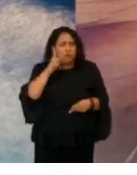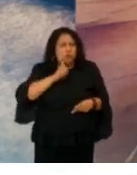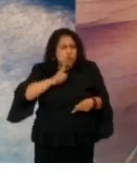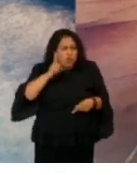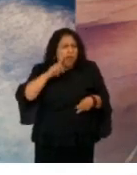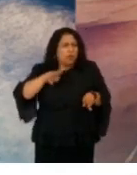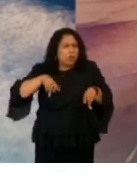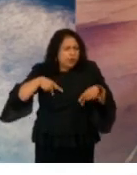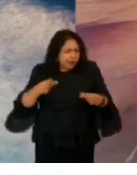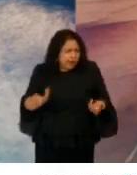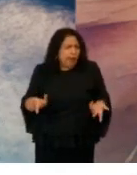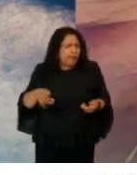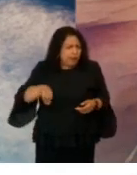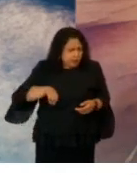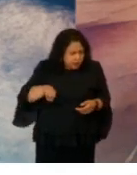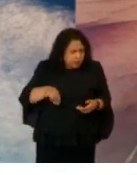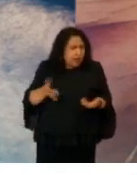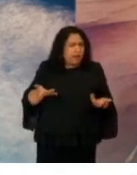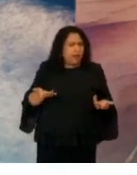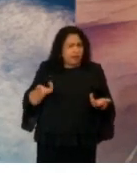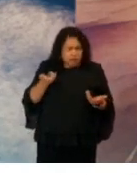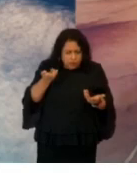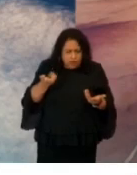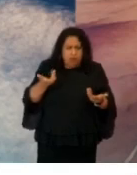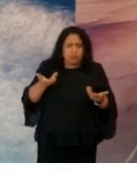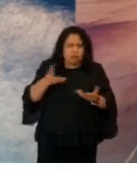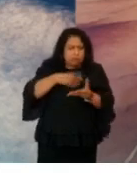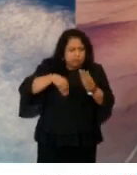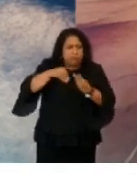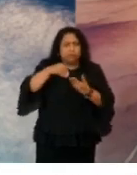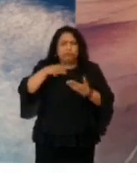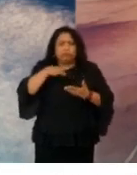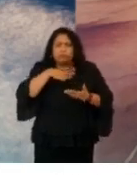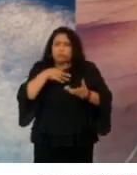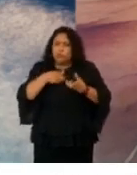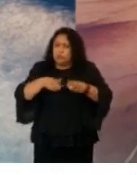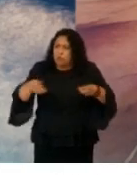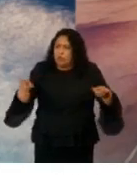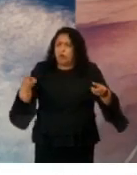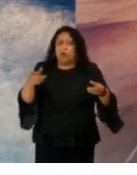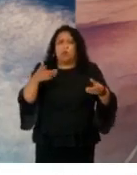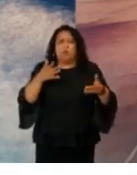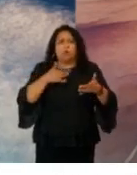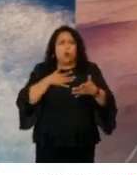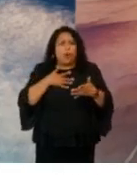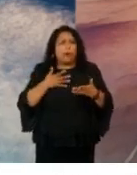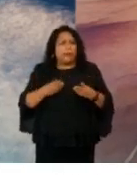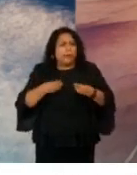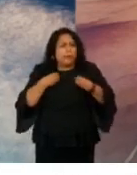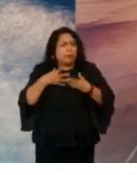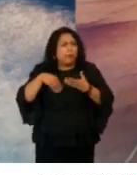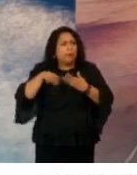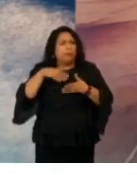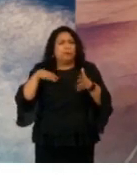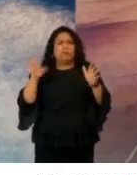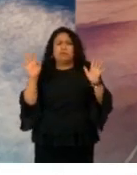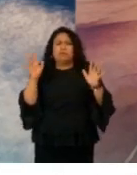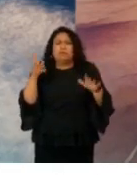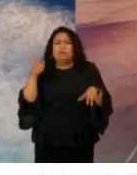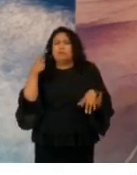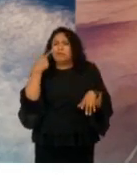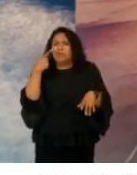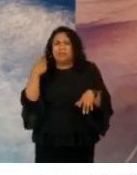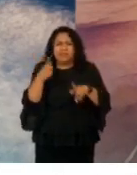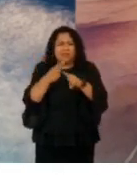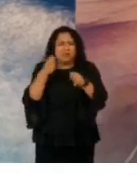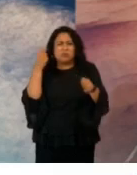grupo vulnerable que les interesa la sostenibilidad, les interesa desarrollarse o tener como un estilo de vida más sostenible? Y muchas veces no usan el transporte